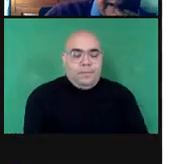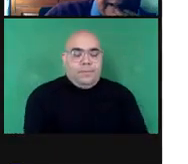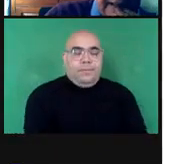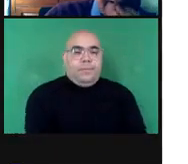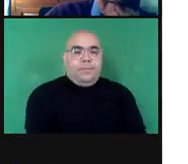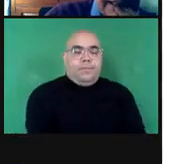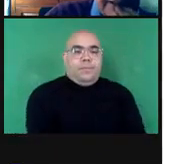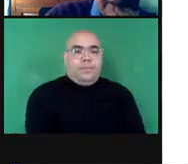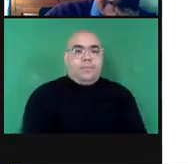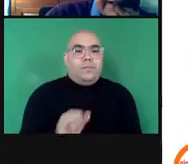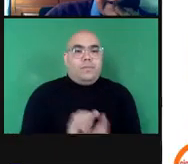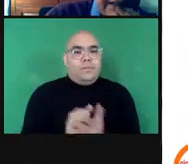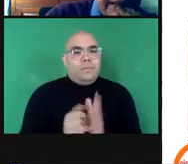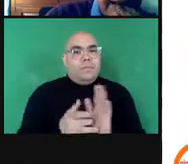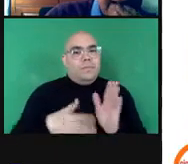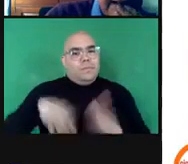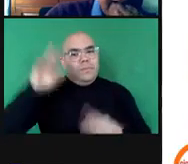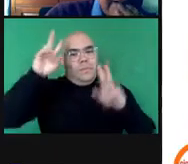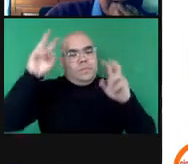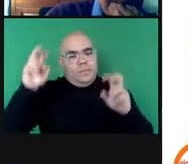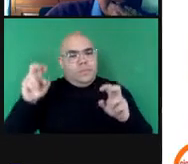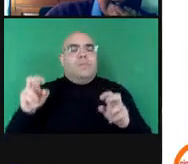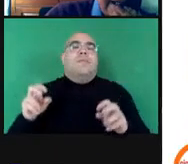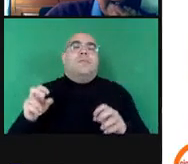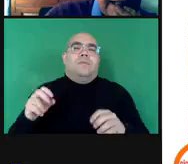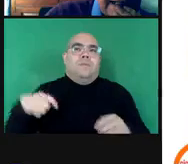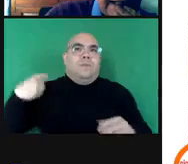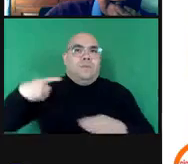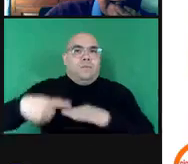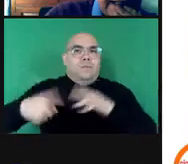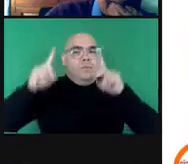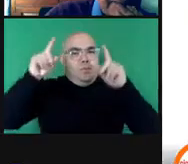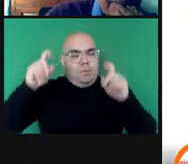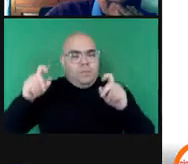de clasificaciones, donde está el,